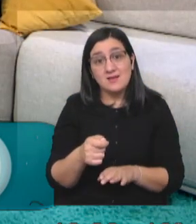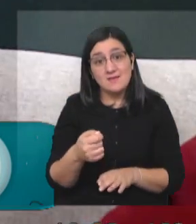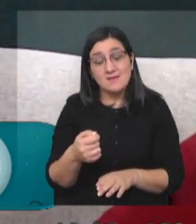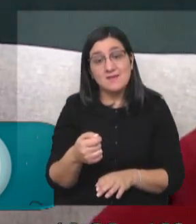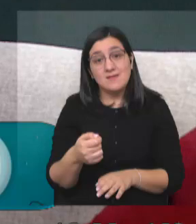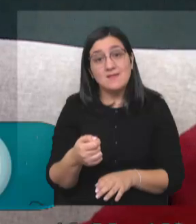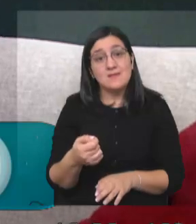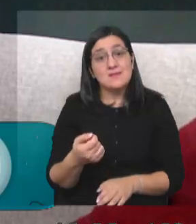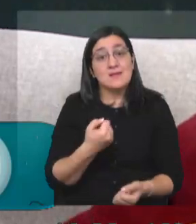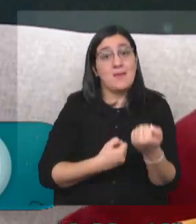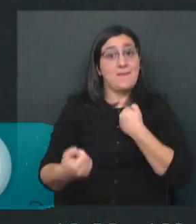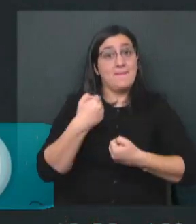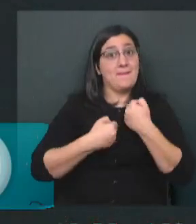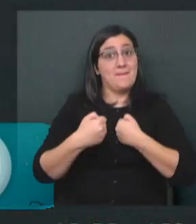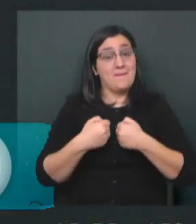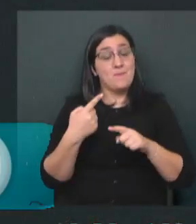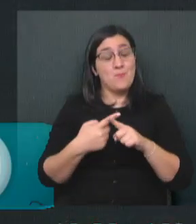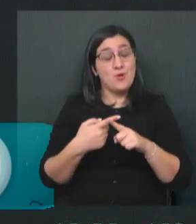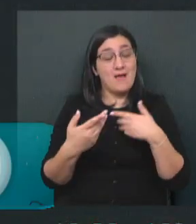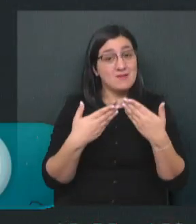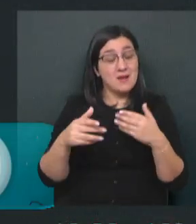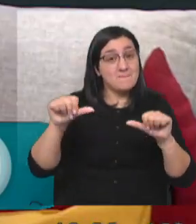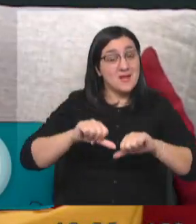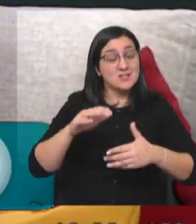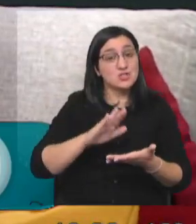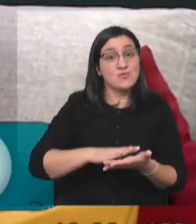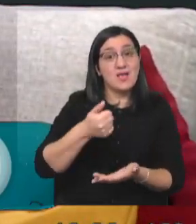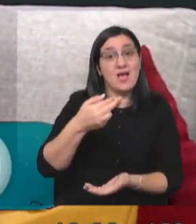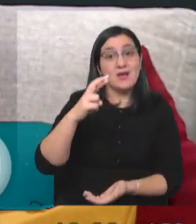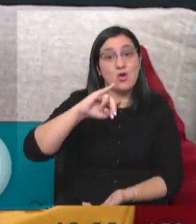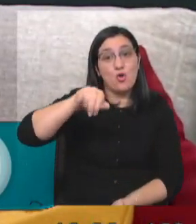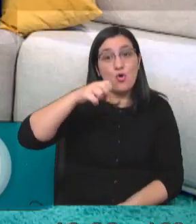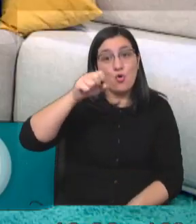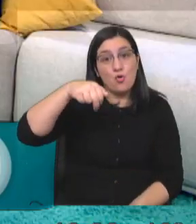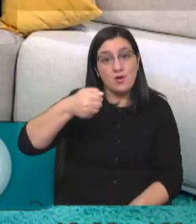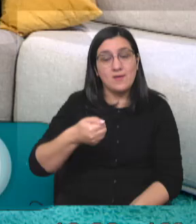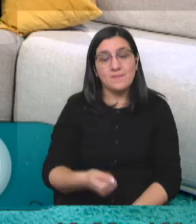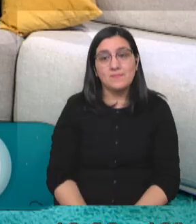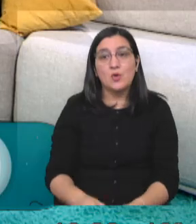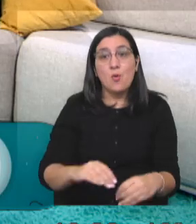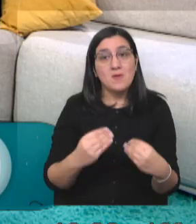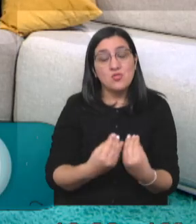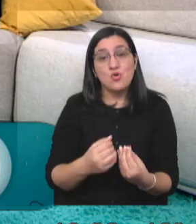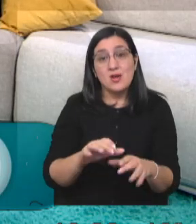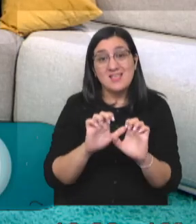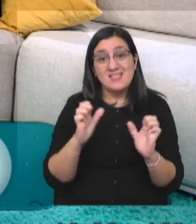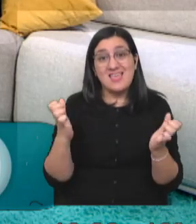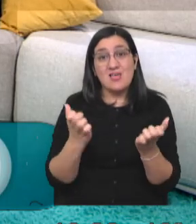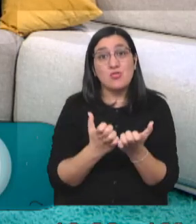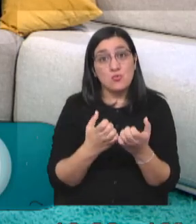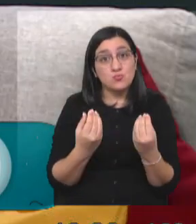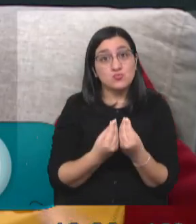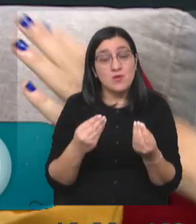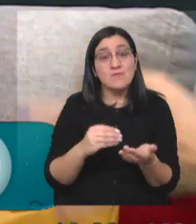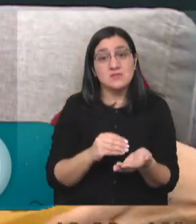dármela. Sobre todo las señoras de las cuatro décadas. Fundamentalmente ellas, que son las peores. En un estadio más de una vez. Opa. Sí, no.